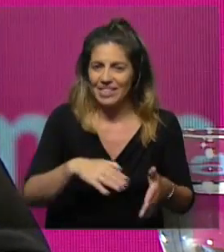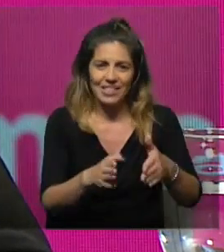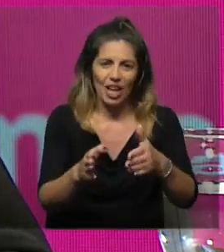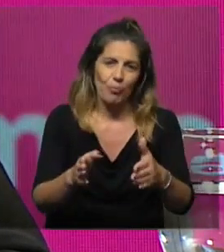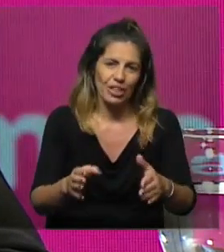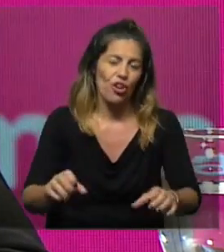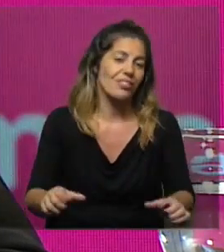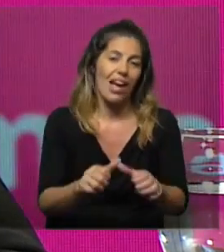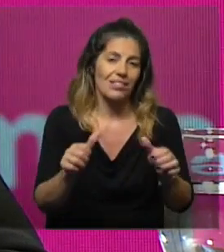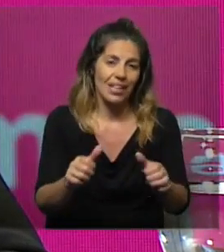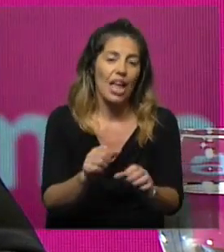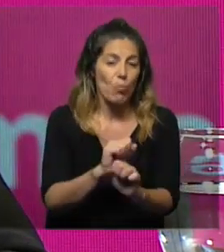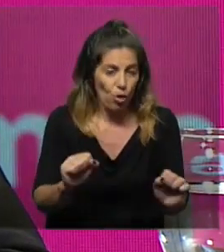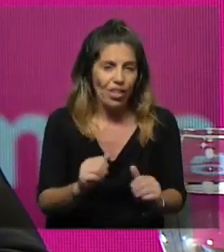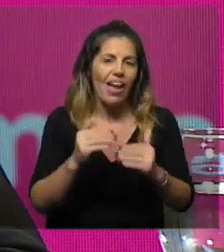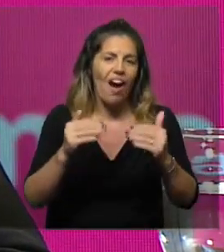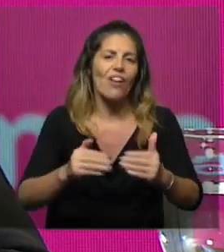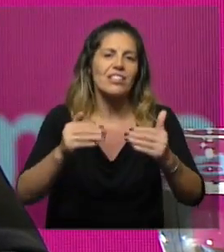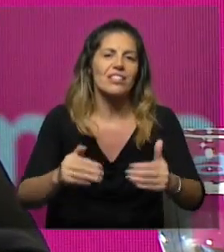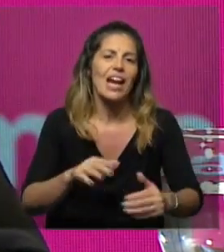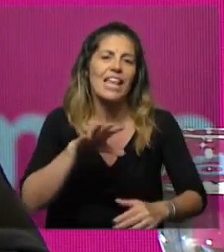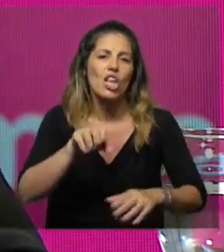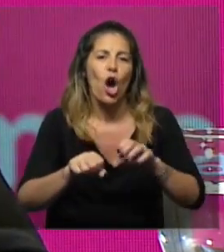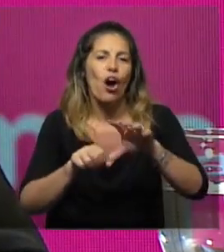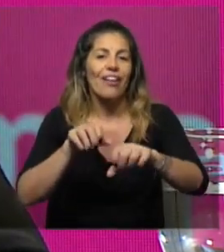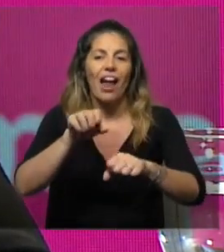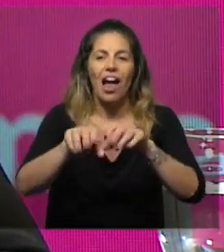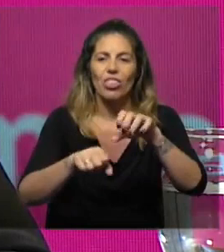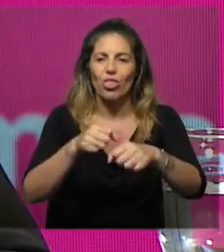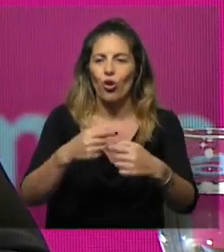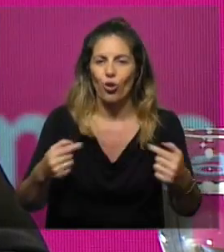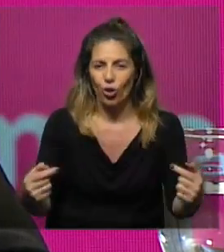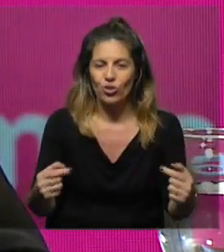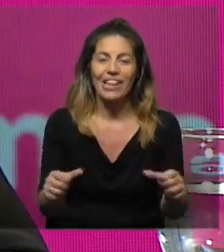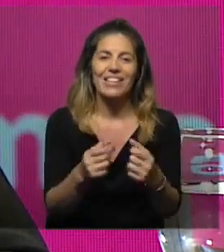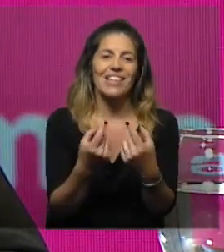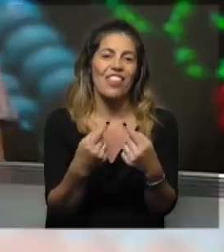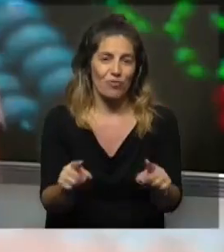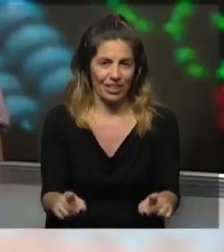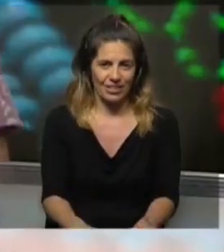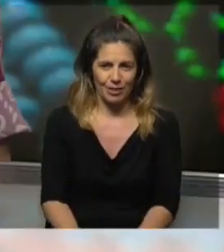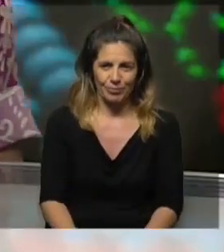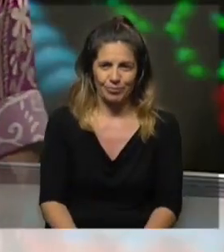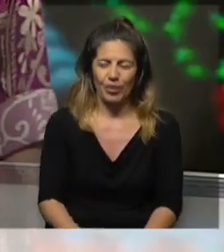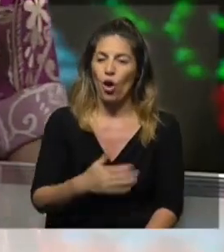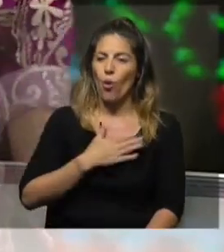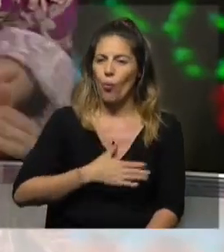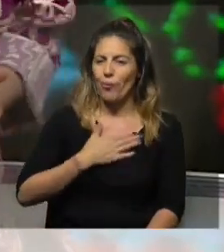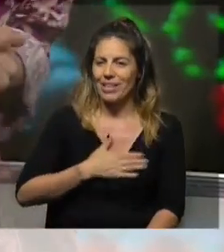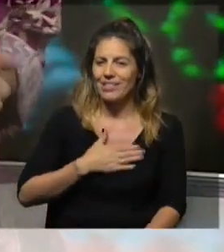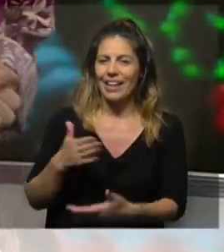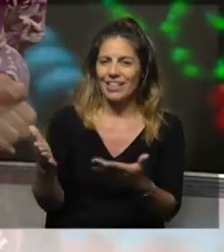es el camino es el poder ir avanzando y logrando pequeñas o grandes cosas que hacen la diferencia Muchas gracias